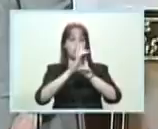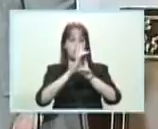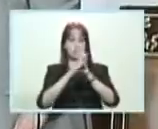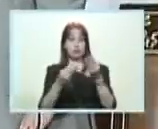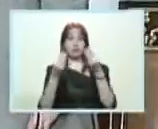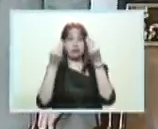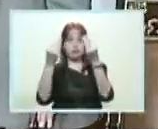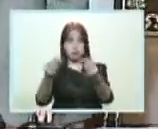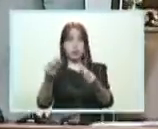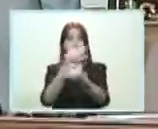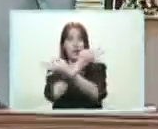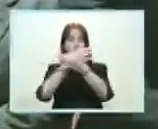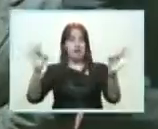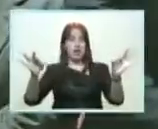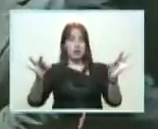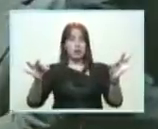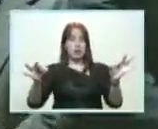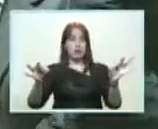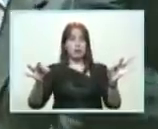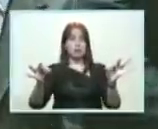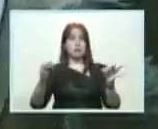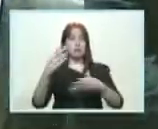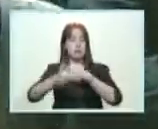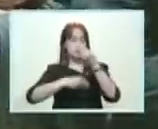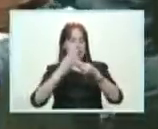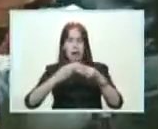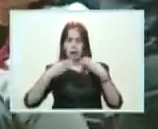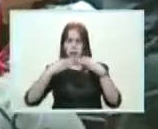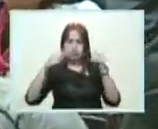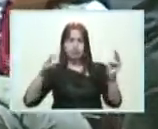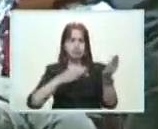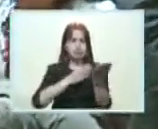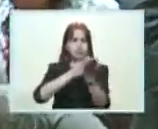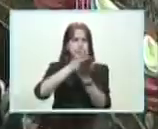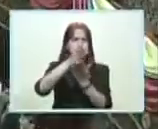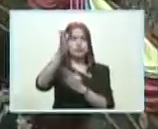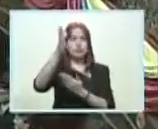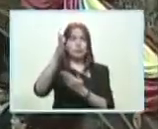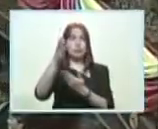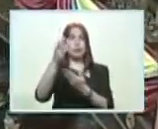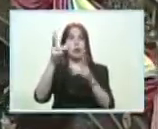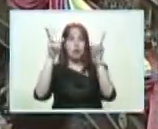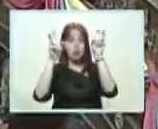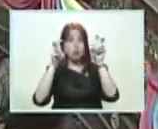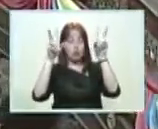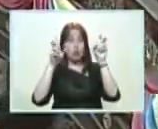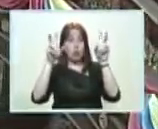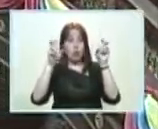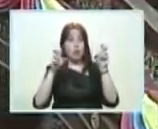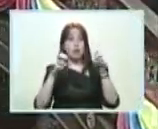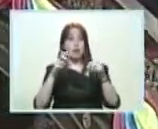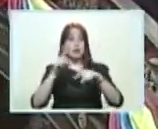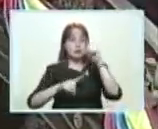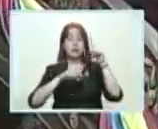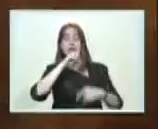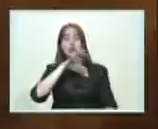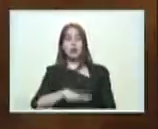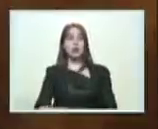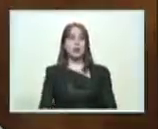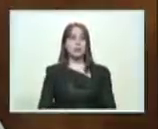sea perfeccionada y pueda abrirle los horizontes para nuevas victorias. De la República Bolivariana de